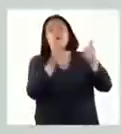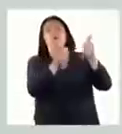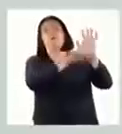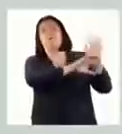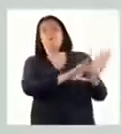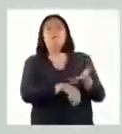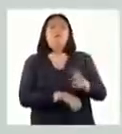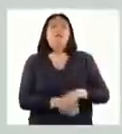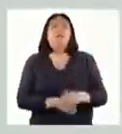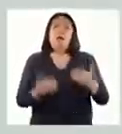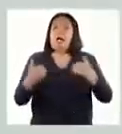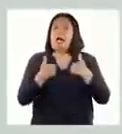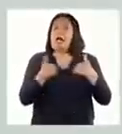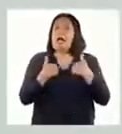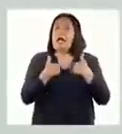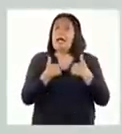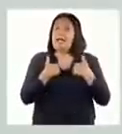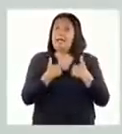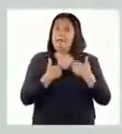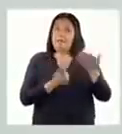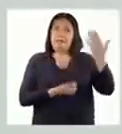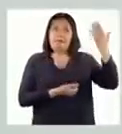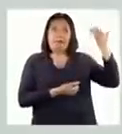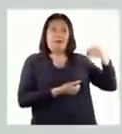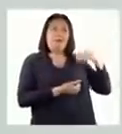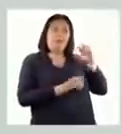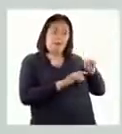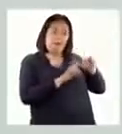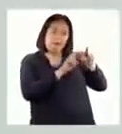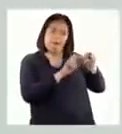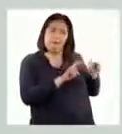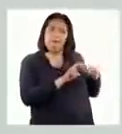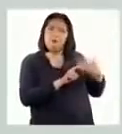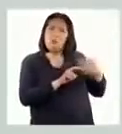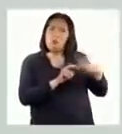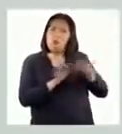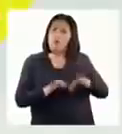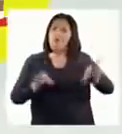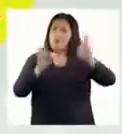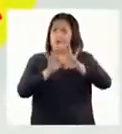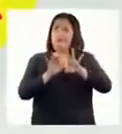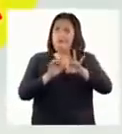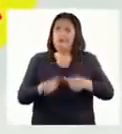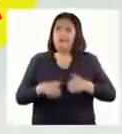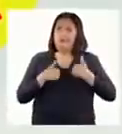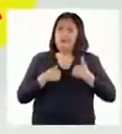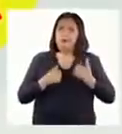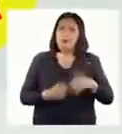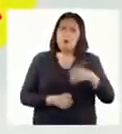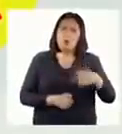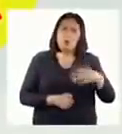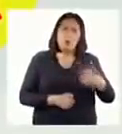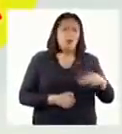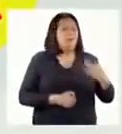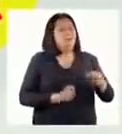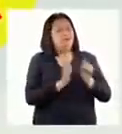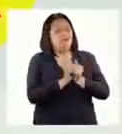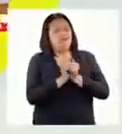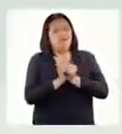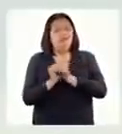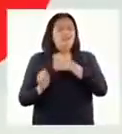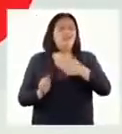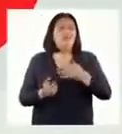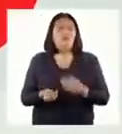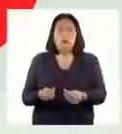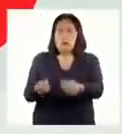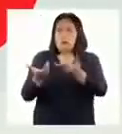comenzamos. Los animales, como vimos en la actividad pasada, son muy importantes para nuestras vidas. Ellos son y han sido nuestros compañeros y nos